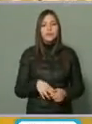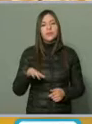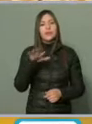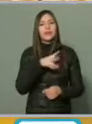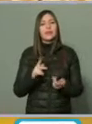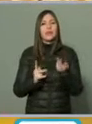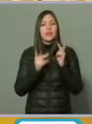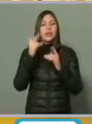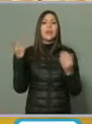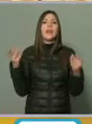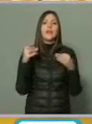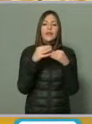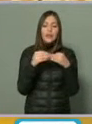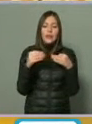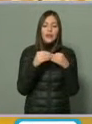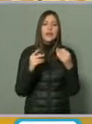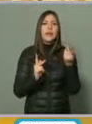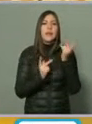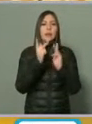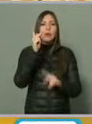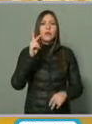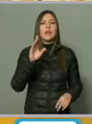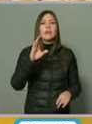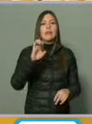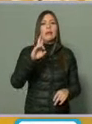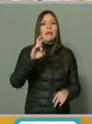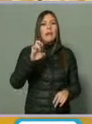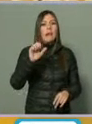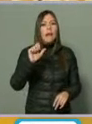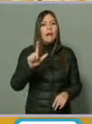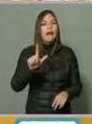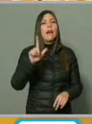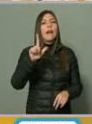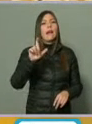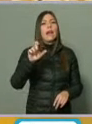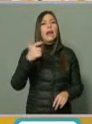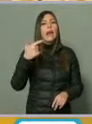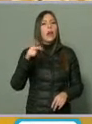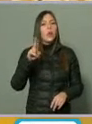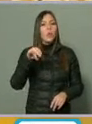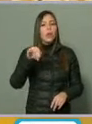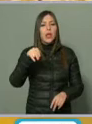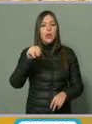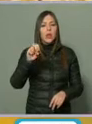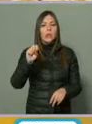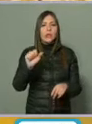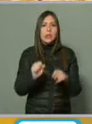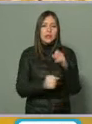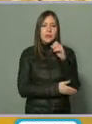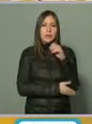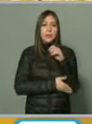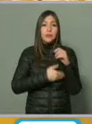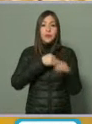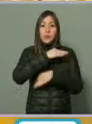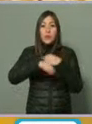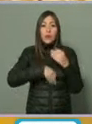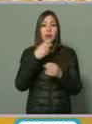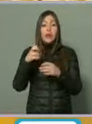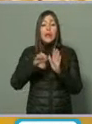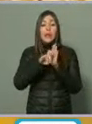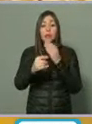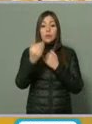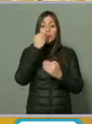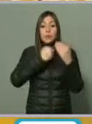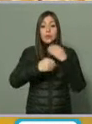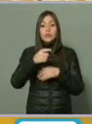vegetales, es decir, frutas, verduras, cereales, leguminosas, aquí los estamos viendo en pantalla. En primer lugar, al estar consumiendo este tipo de